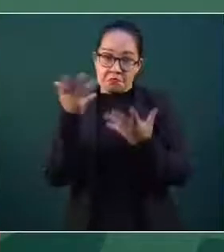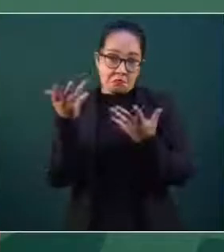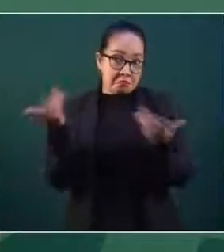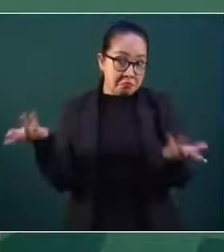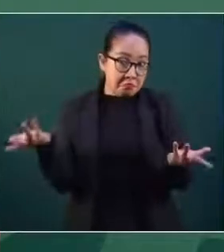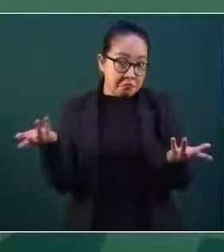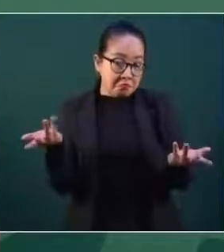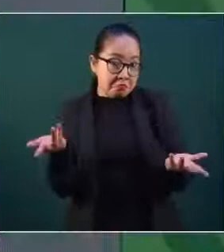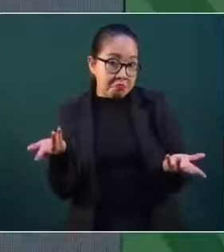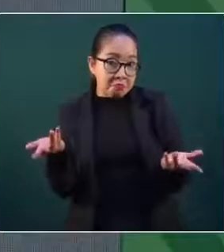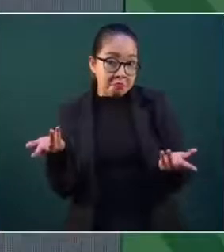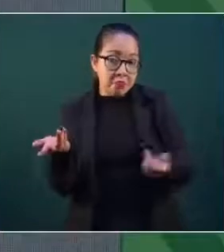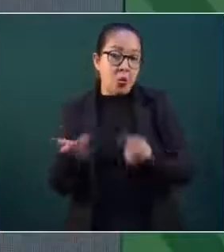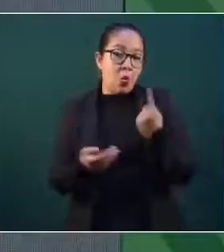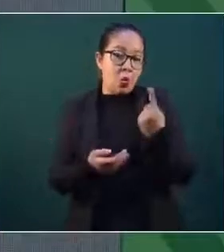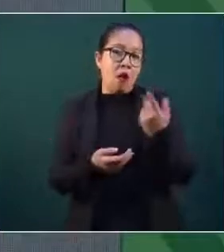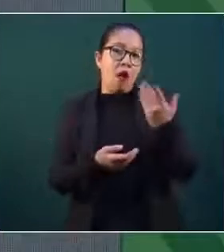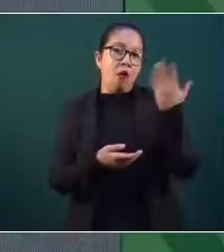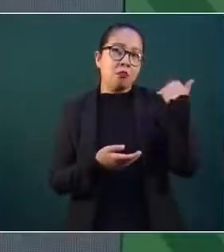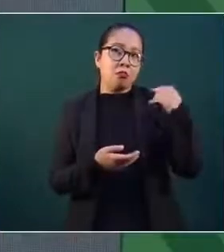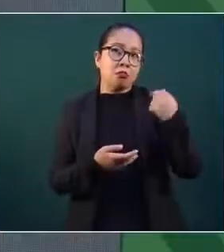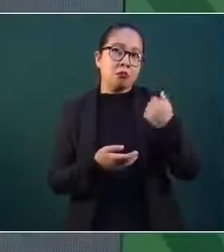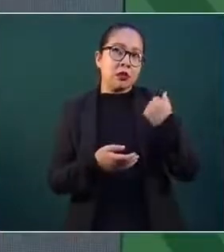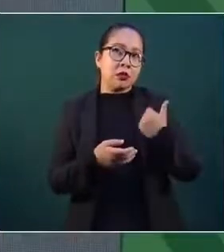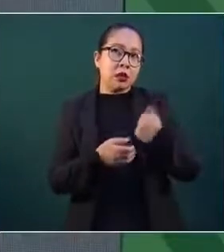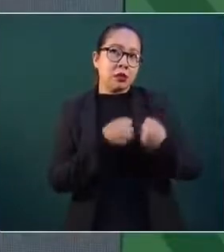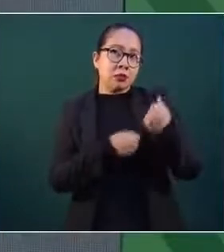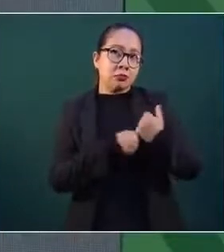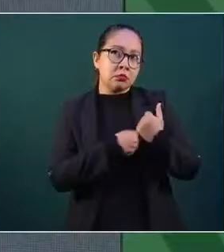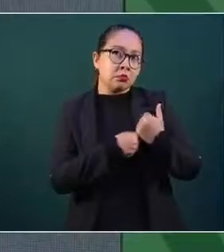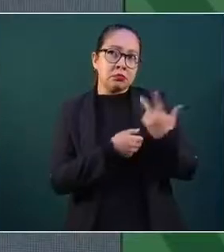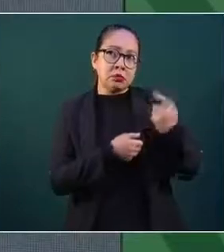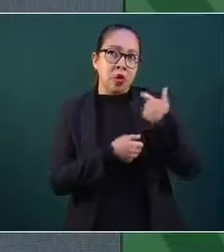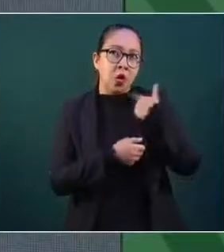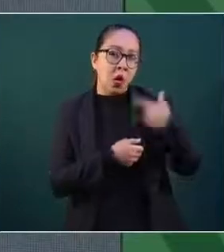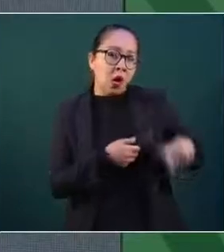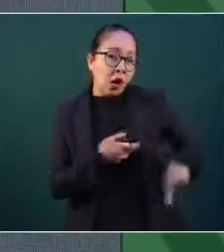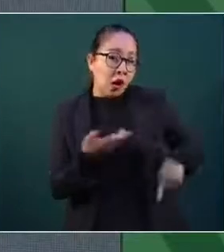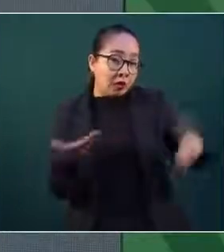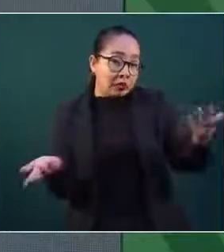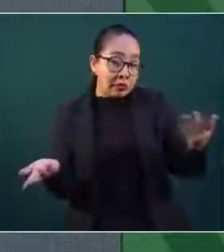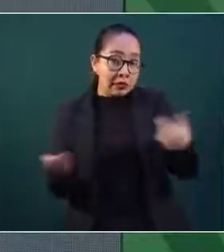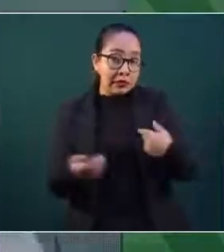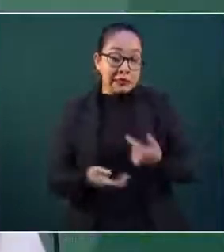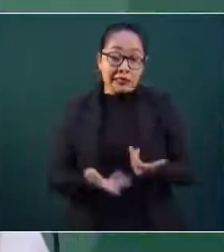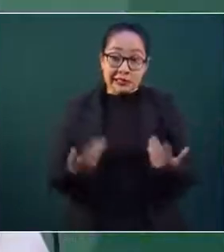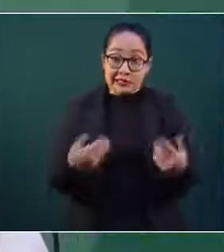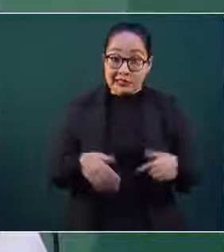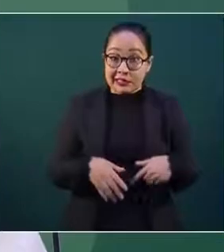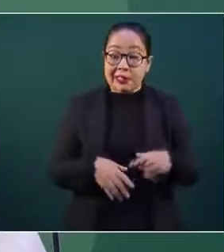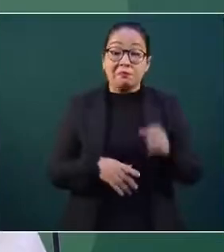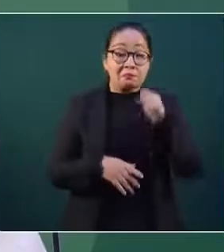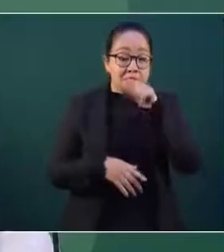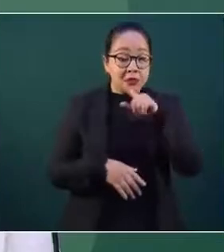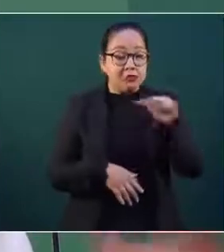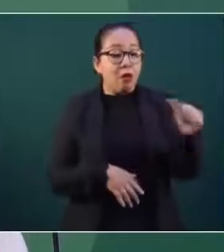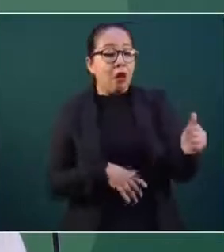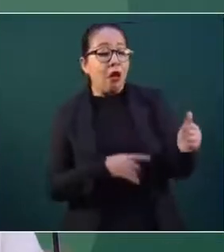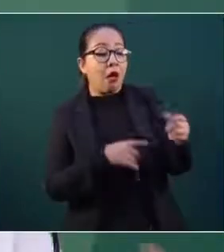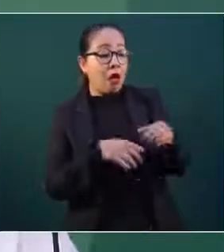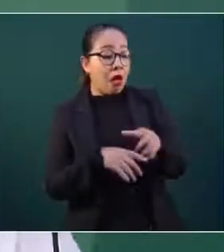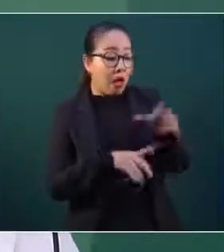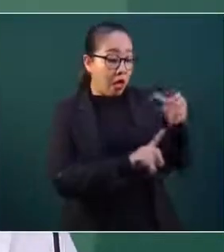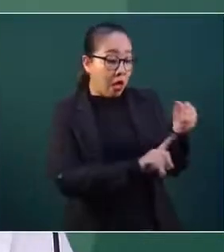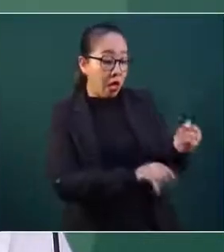en un gobierno, en un sexenio, y se llevó de consejero de la